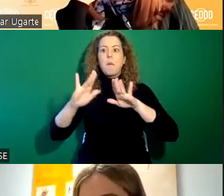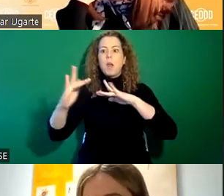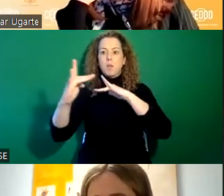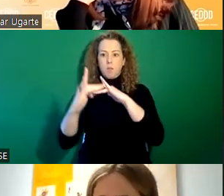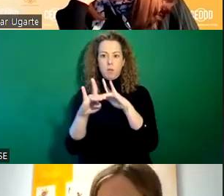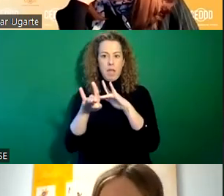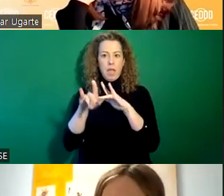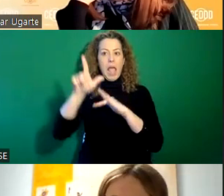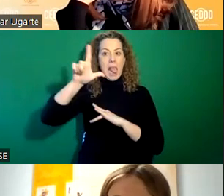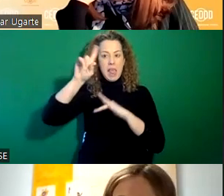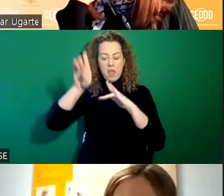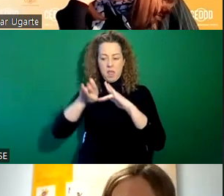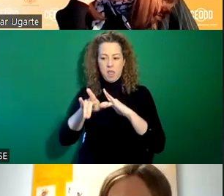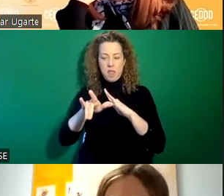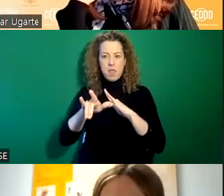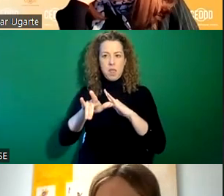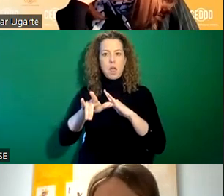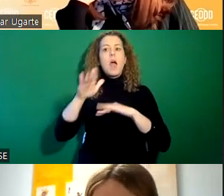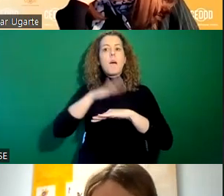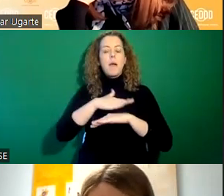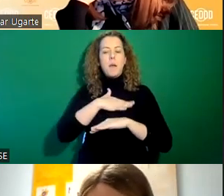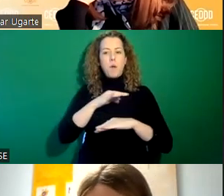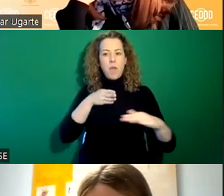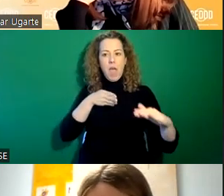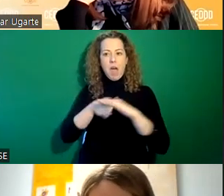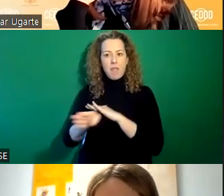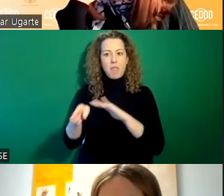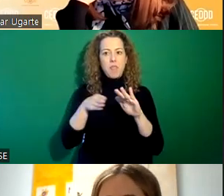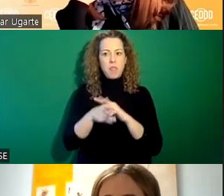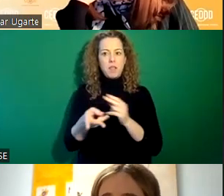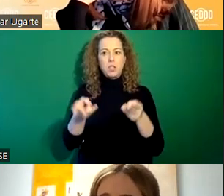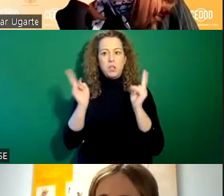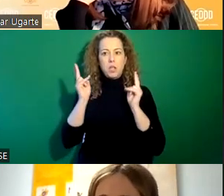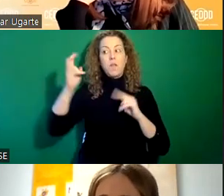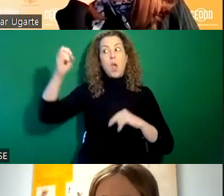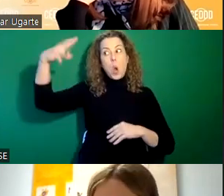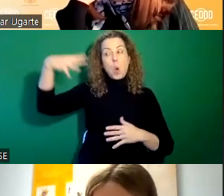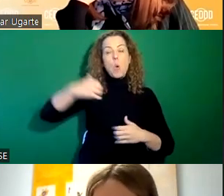en L, de tal forma que le permitamos el acceso dejándole la luz del baño